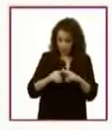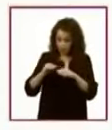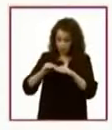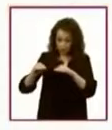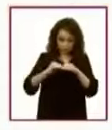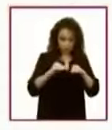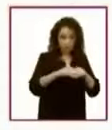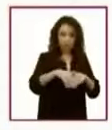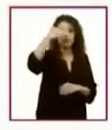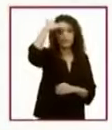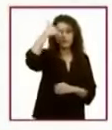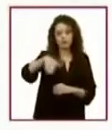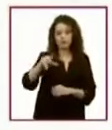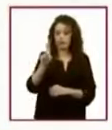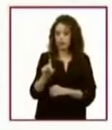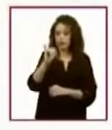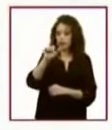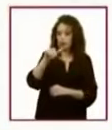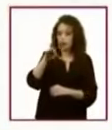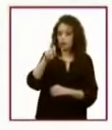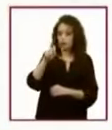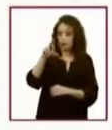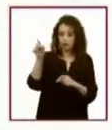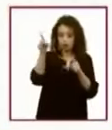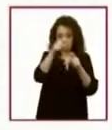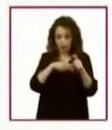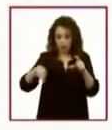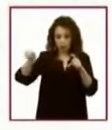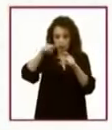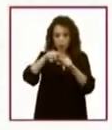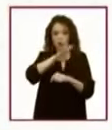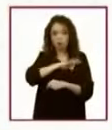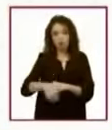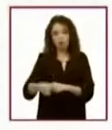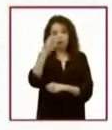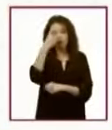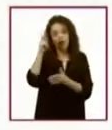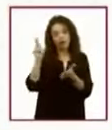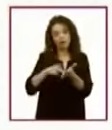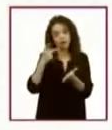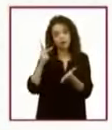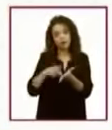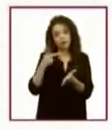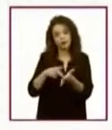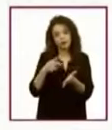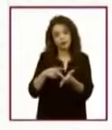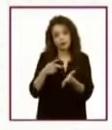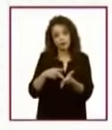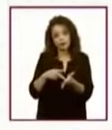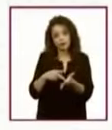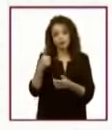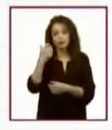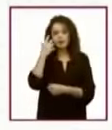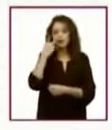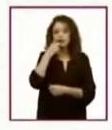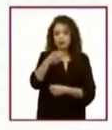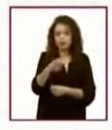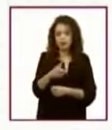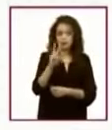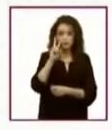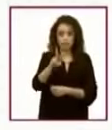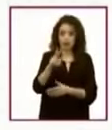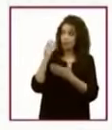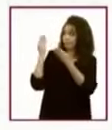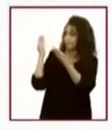un círculo cabía 3 veces y un poco más en la longitud de la circunferencia. Es decir, que si dividía